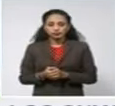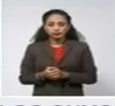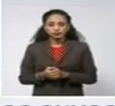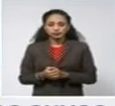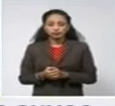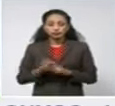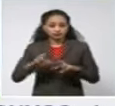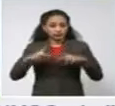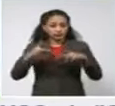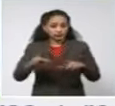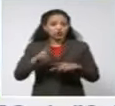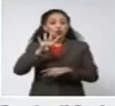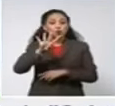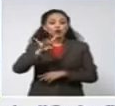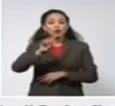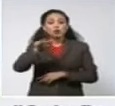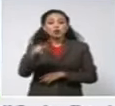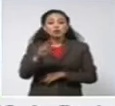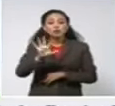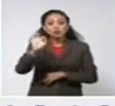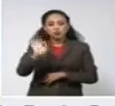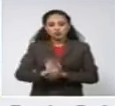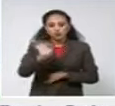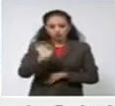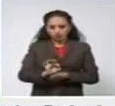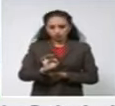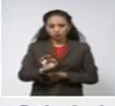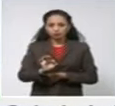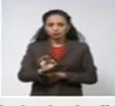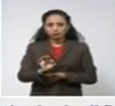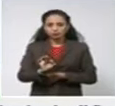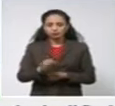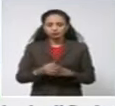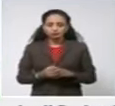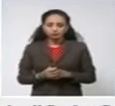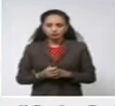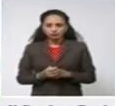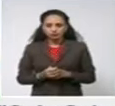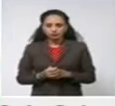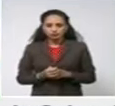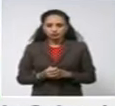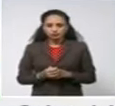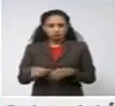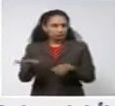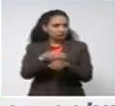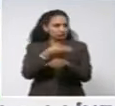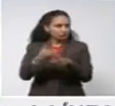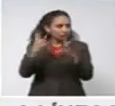49,5% en el acumulado. Como ven, sin grandes diferencias.